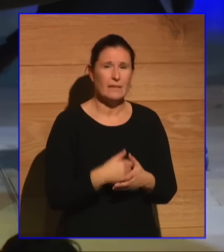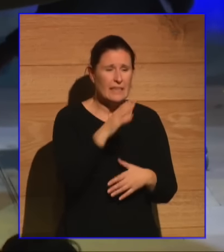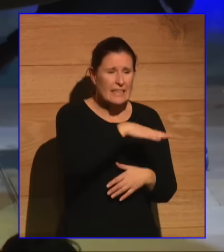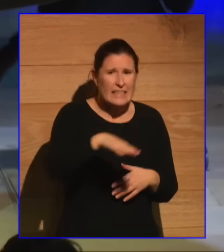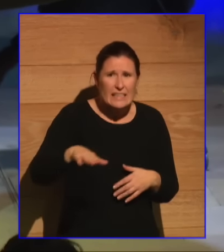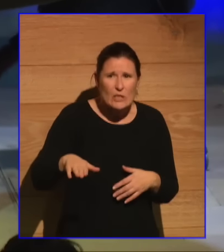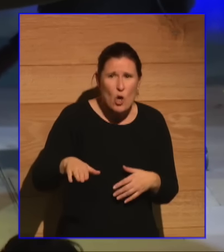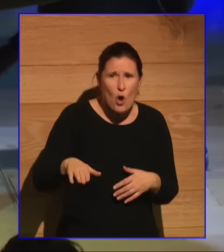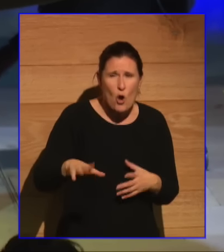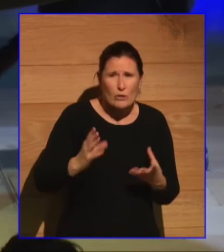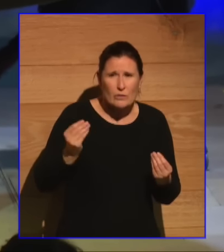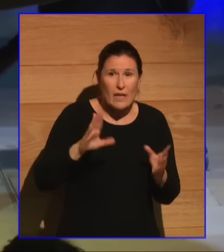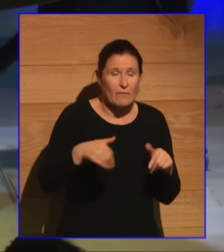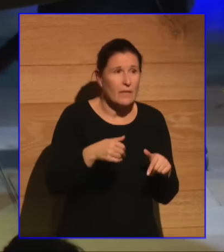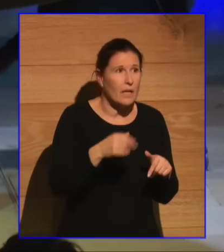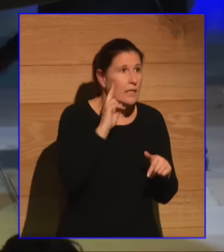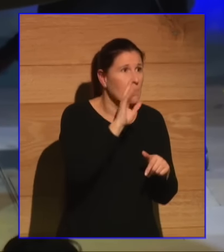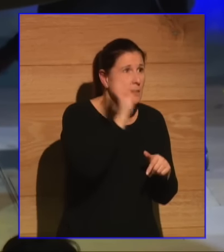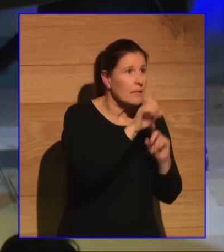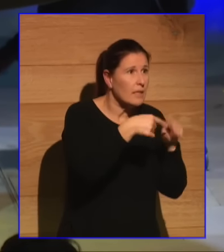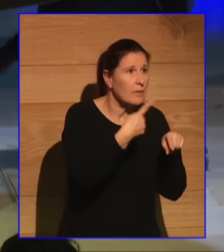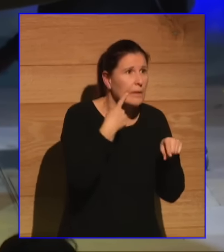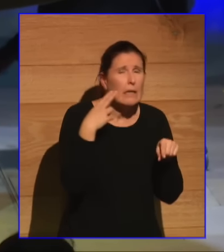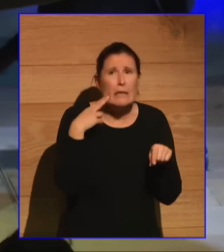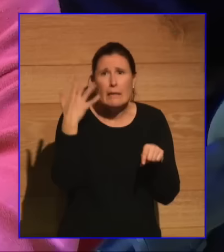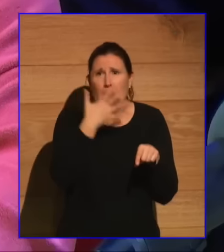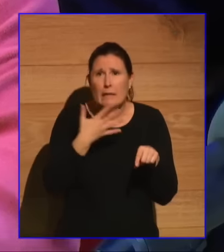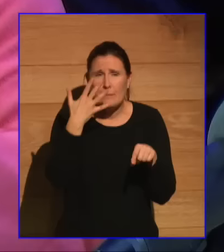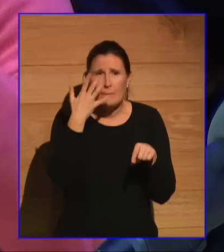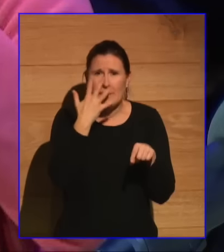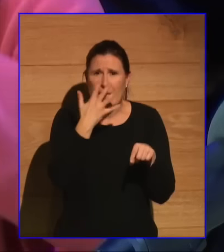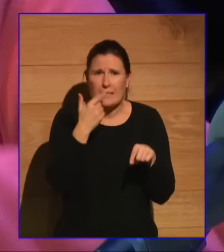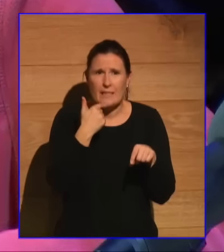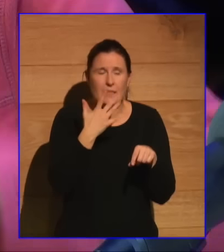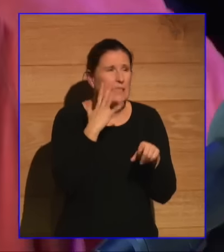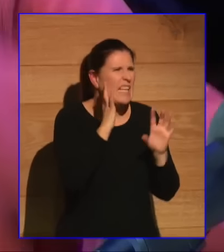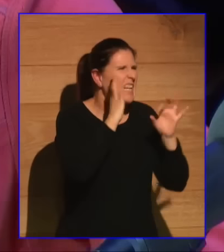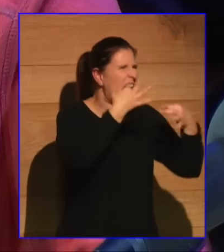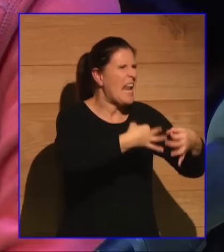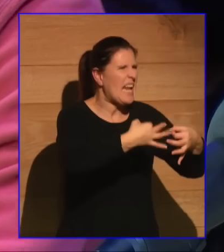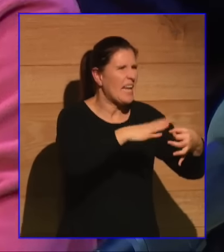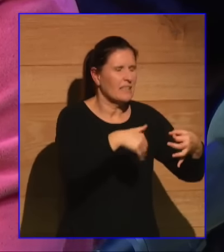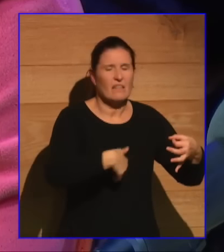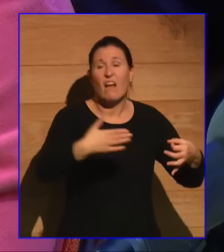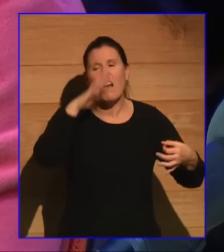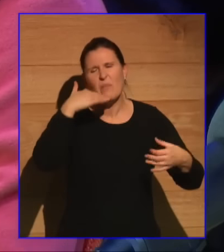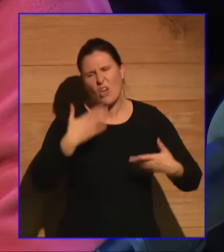niños que iban a tener pesadillas con eso, por favor, si fueran muy realistas. Venga, no tenéis, si no sois padres. ¿Te